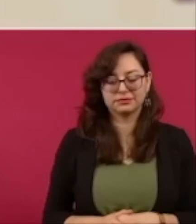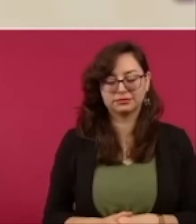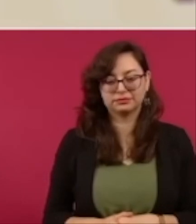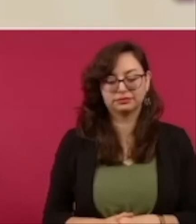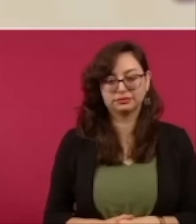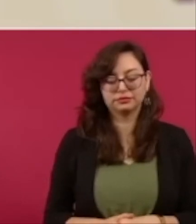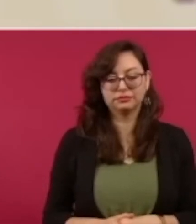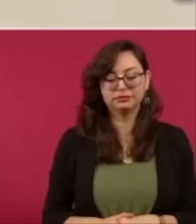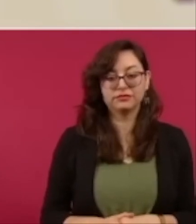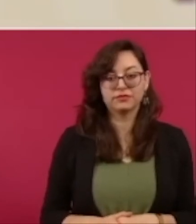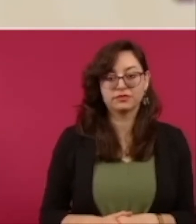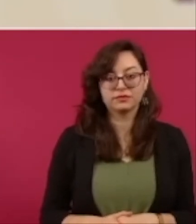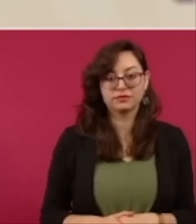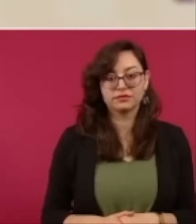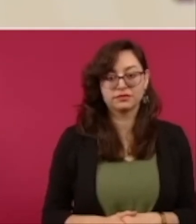en